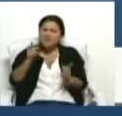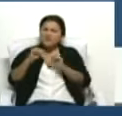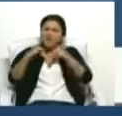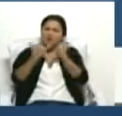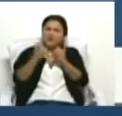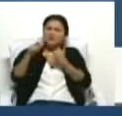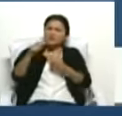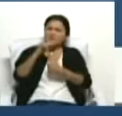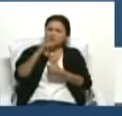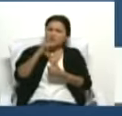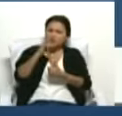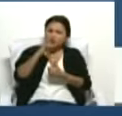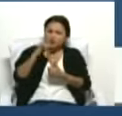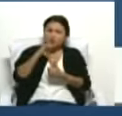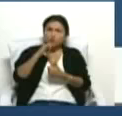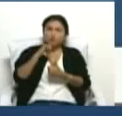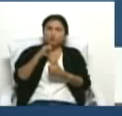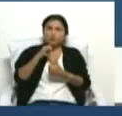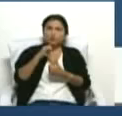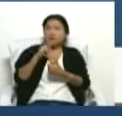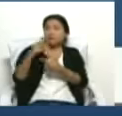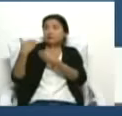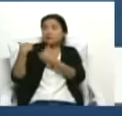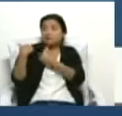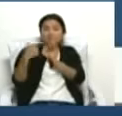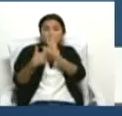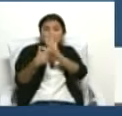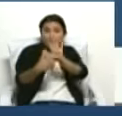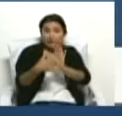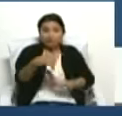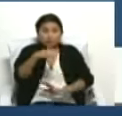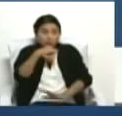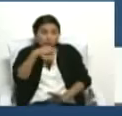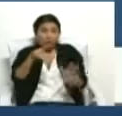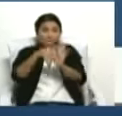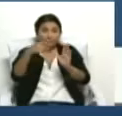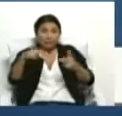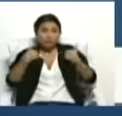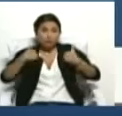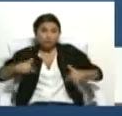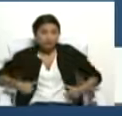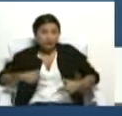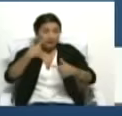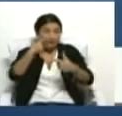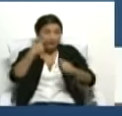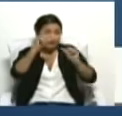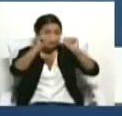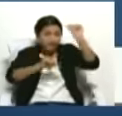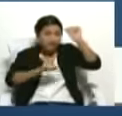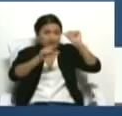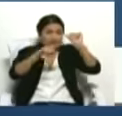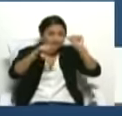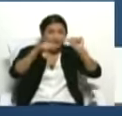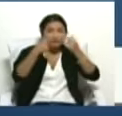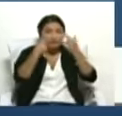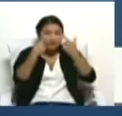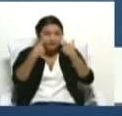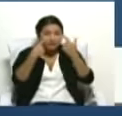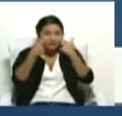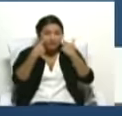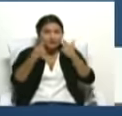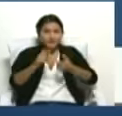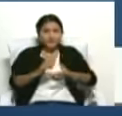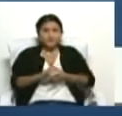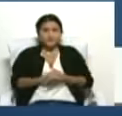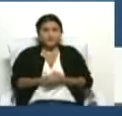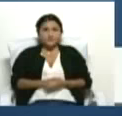noticias, tan encargadas siempre de ver? Una mosca estuvo volando en el árbol